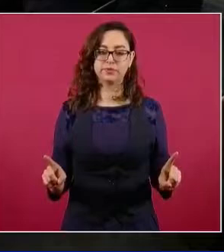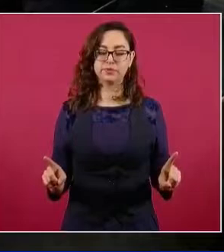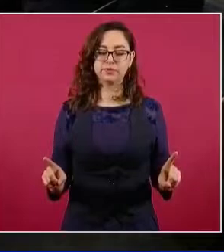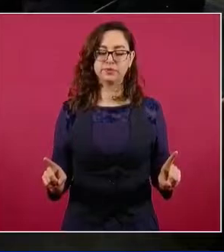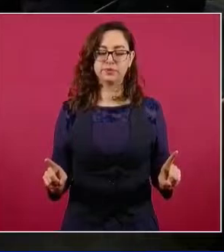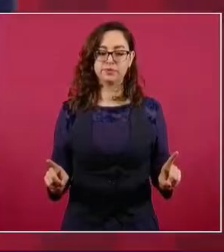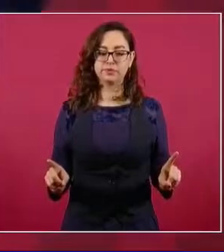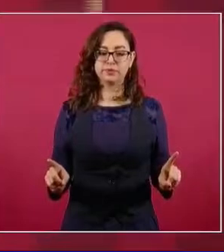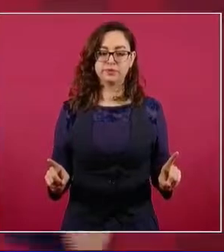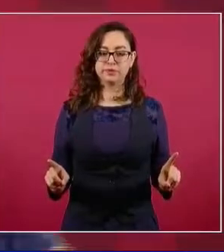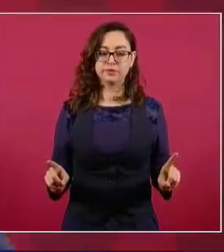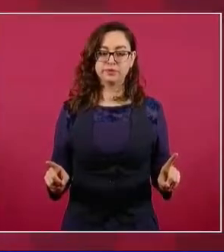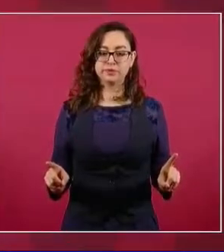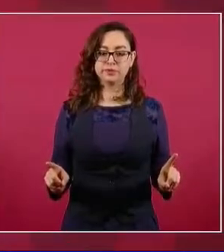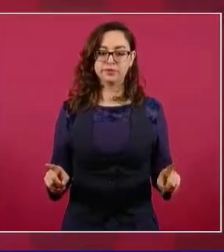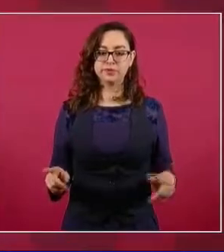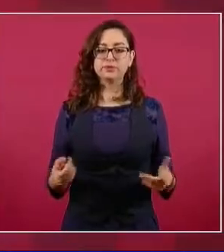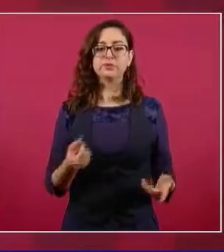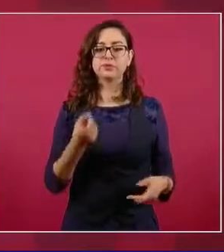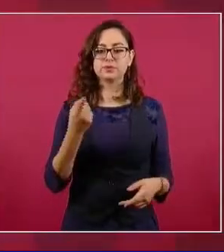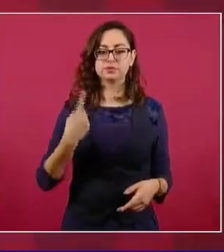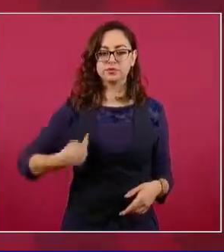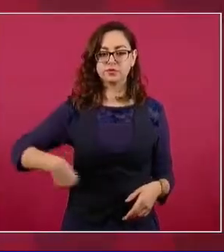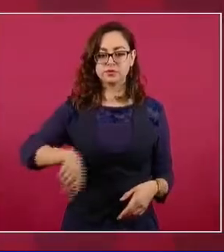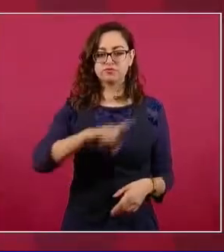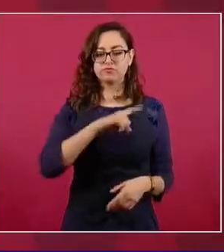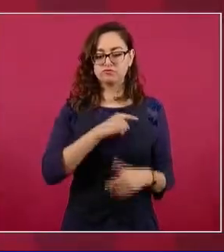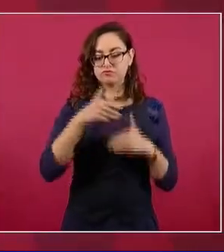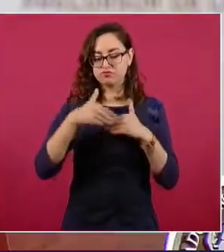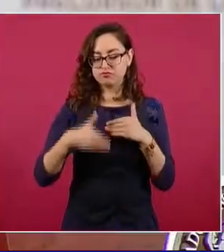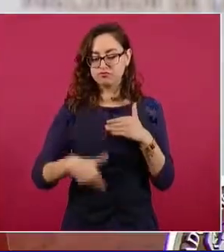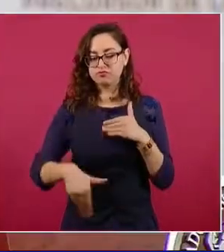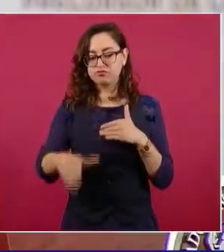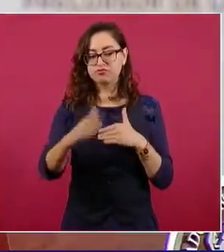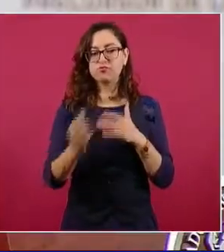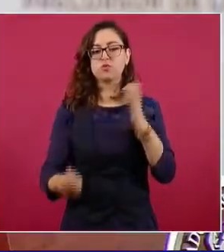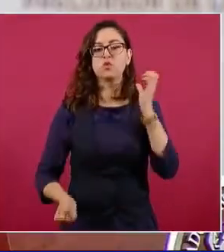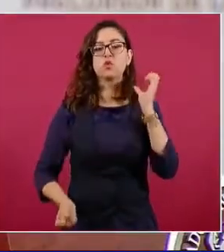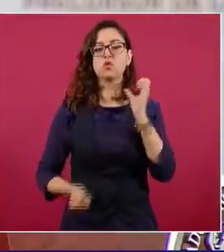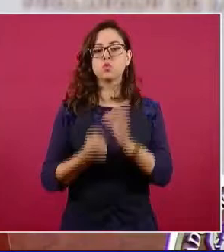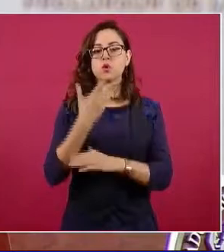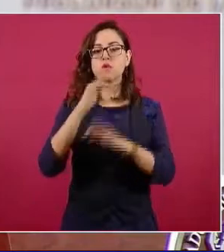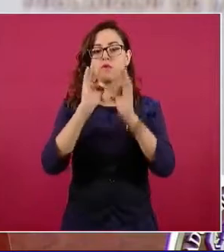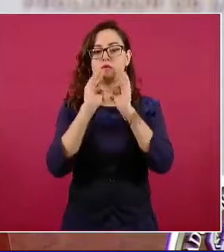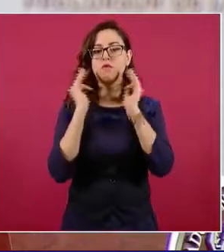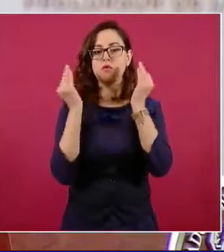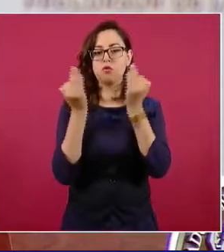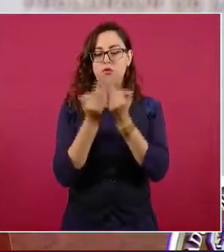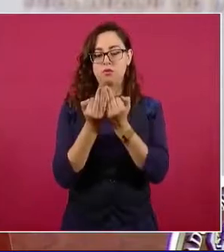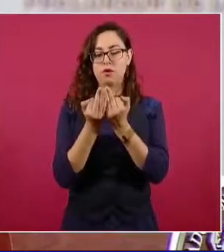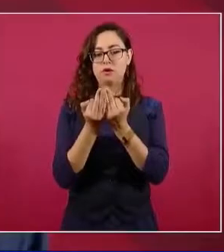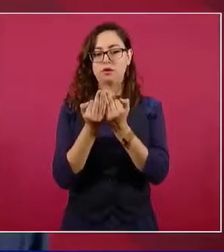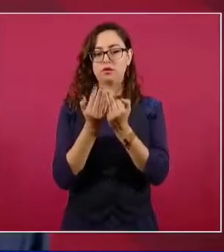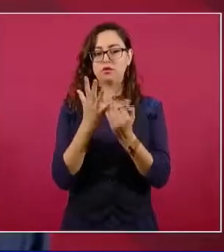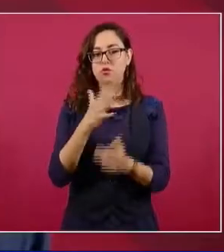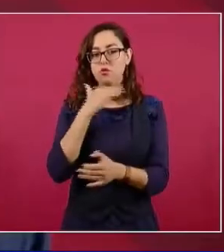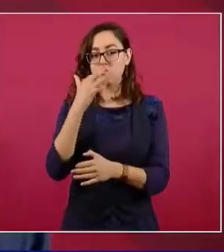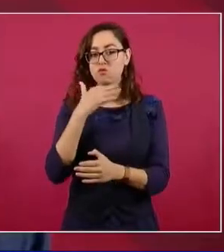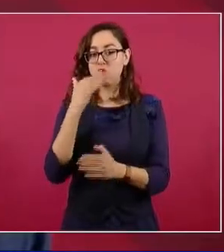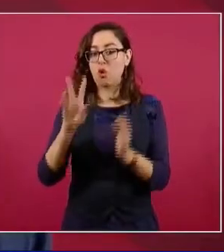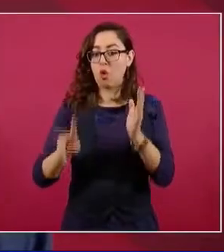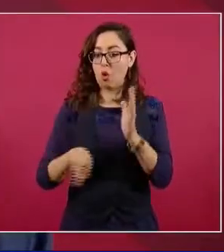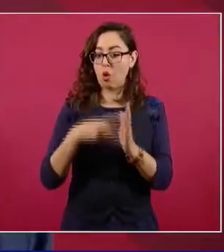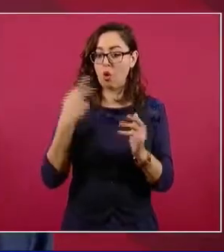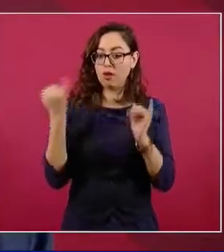Vamos a que ya no se repitan esos hechos